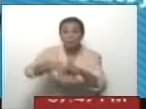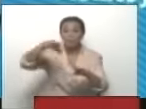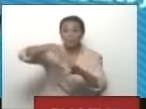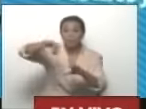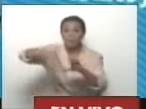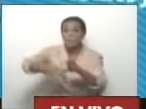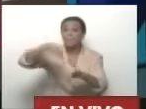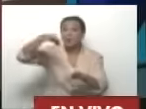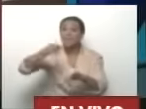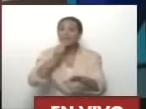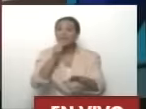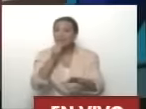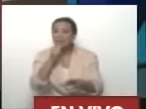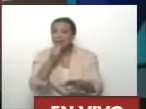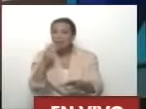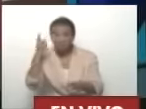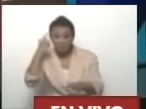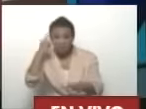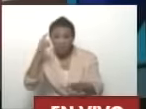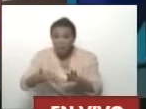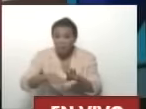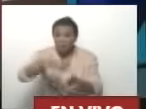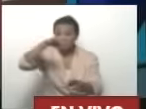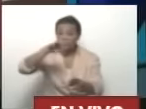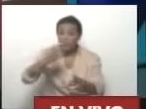otro premio.